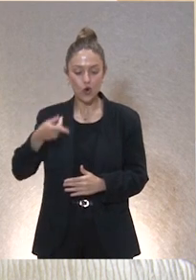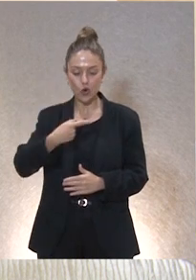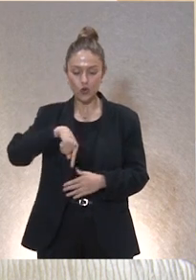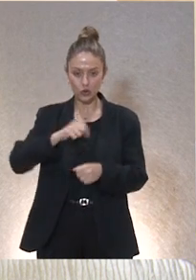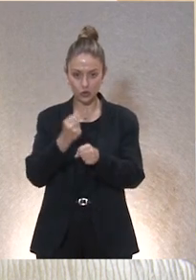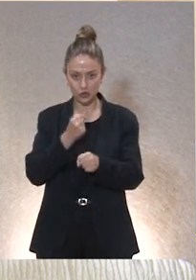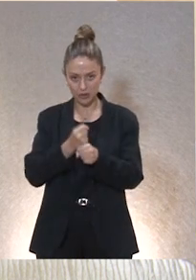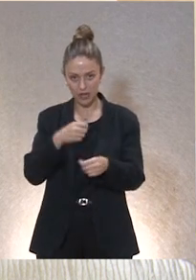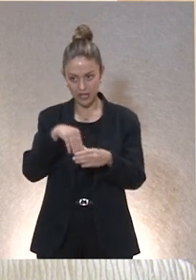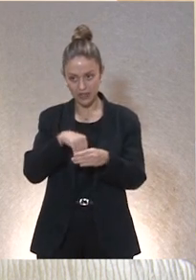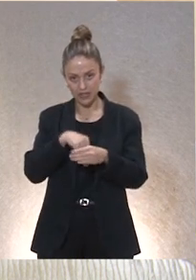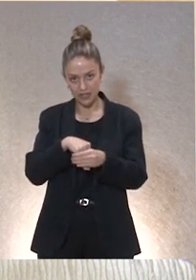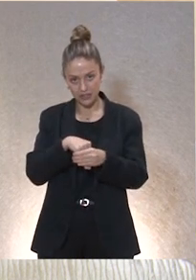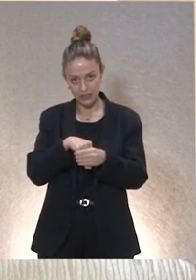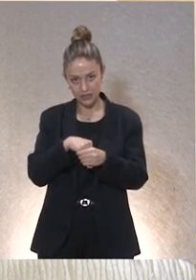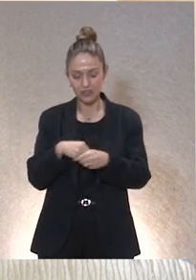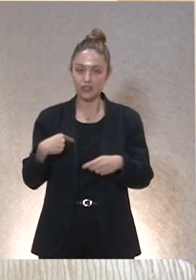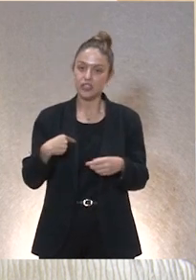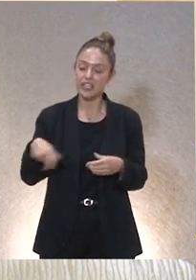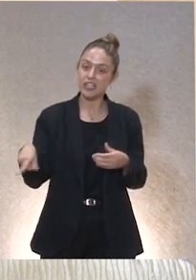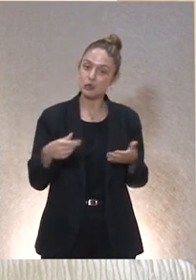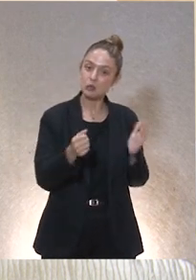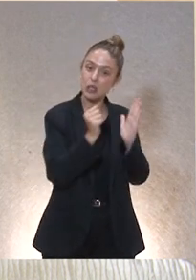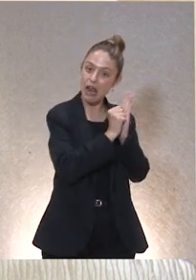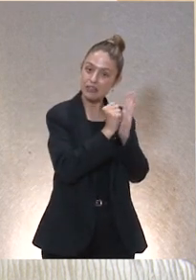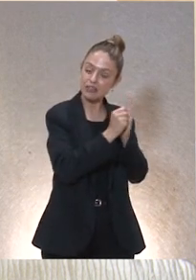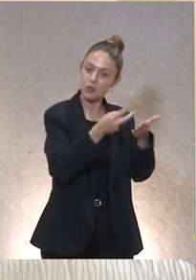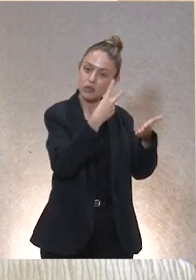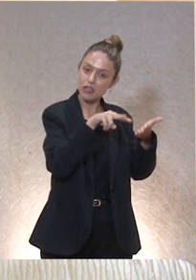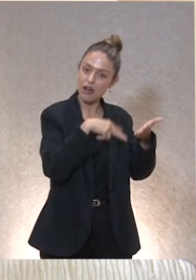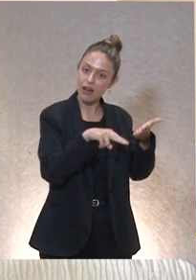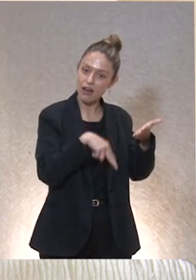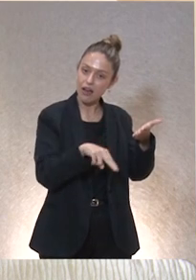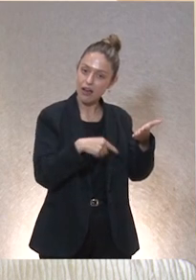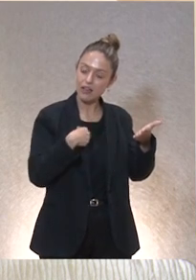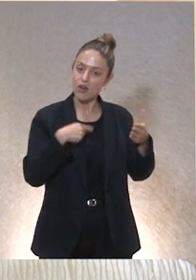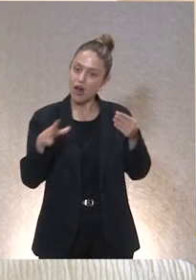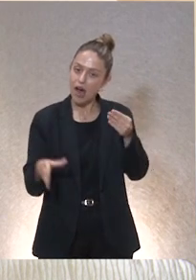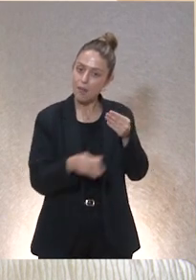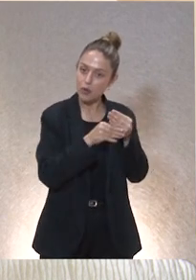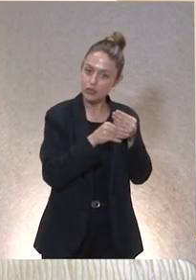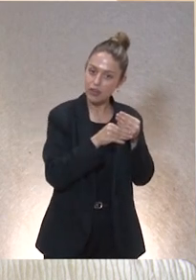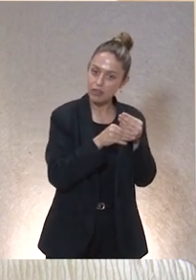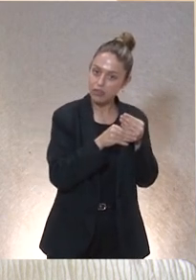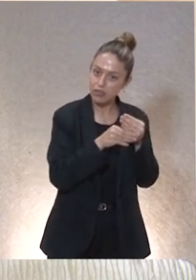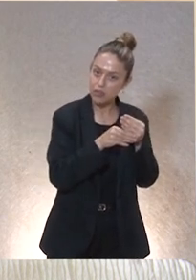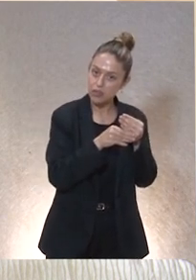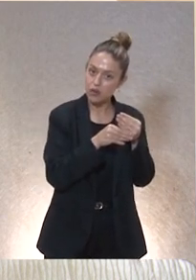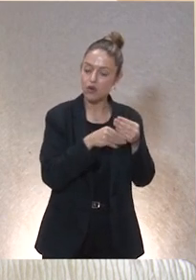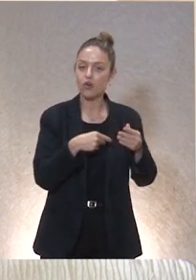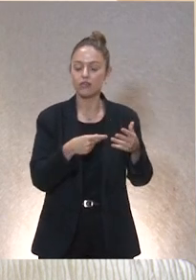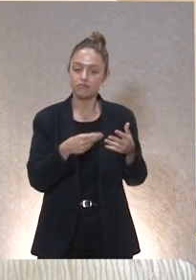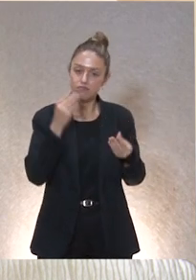nosotros leer tus para mí leer tus artículos respondiendo a tu petición de hacer alguna aportación que añaden bien poco a tus